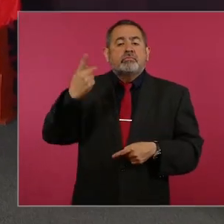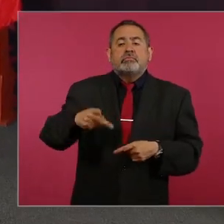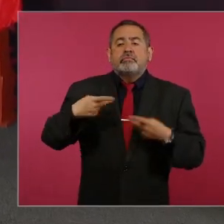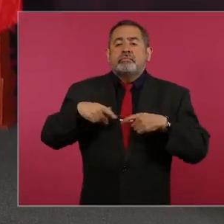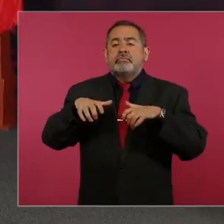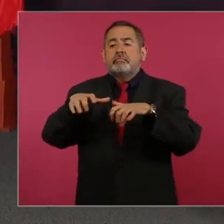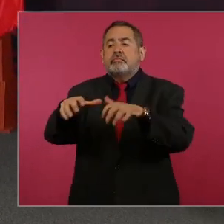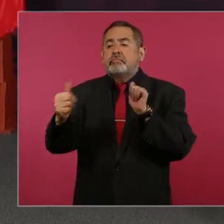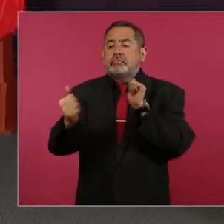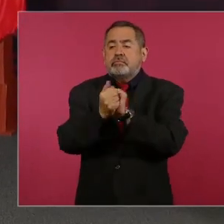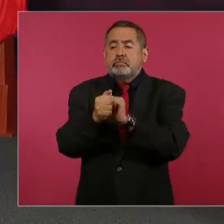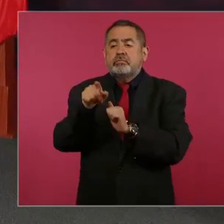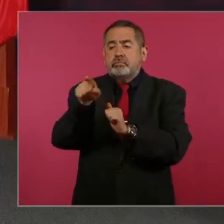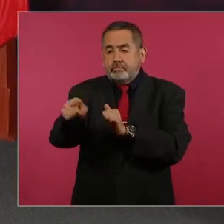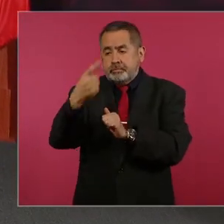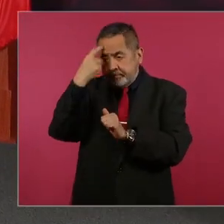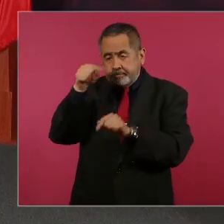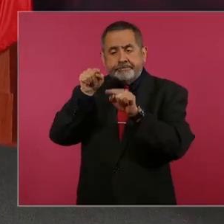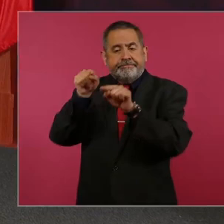el pueblo.